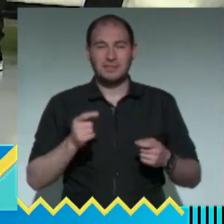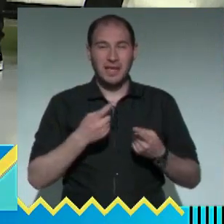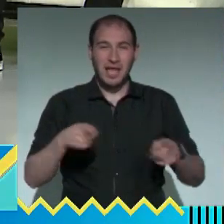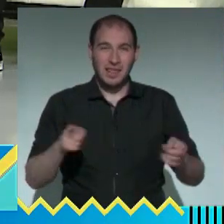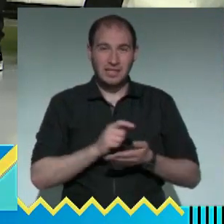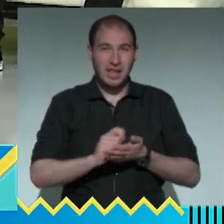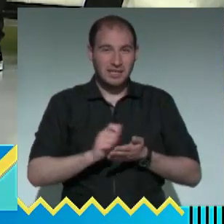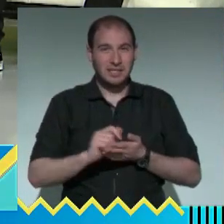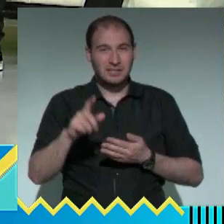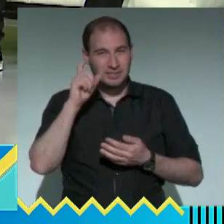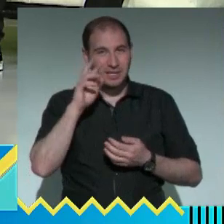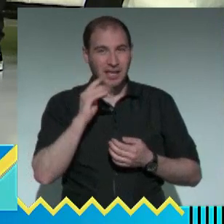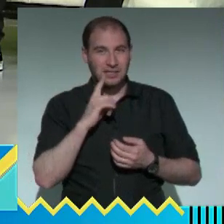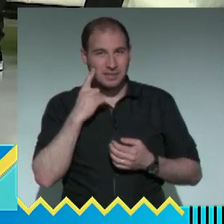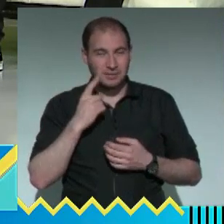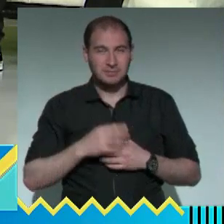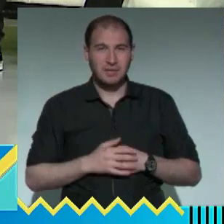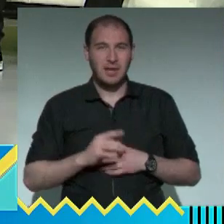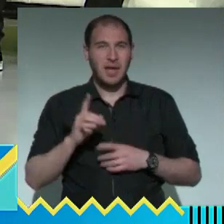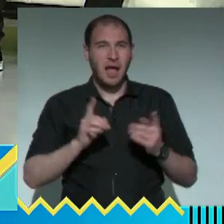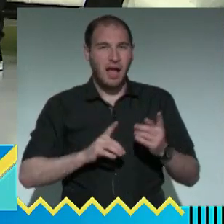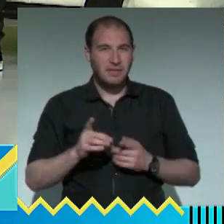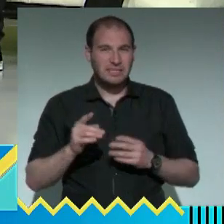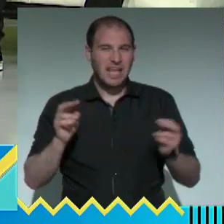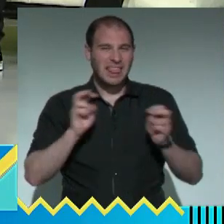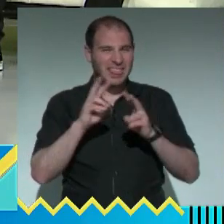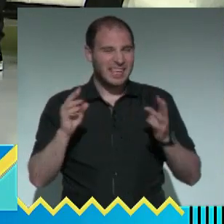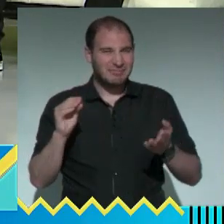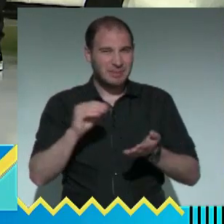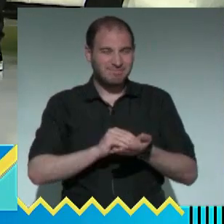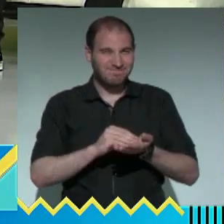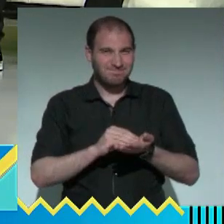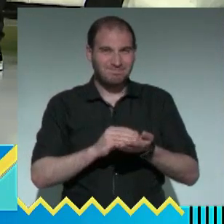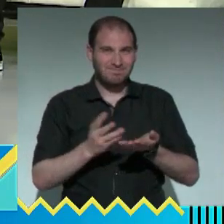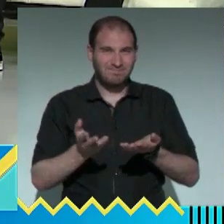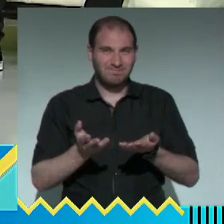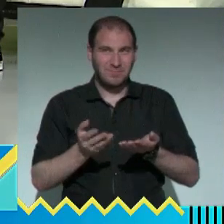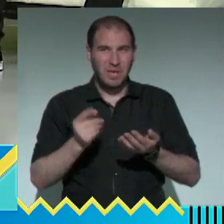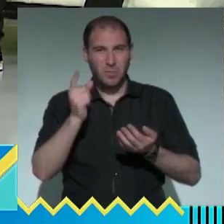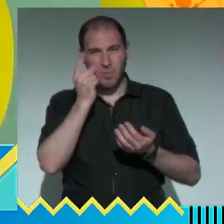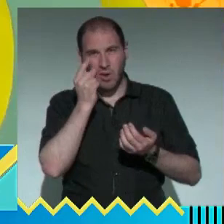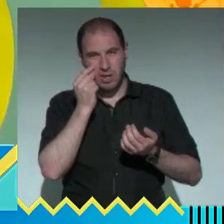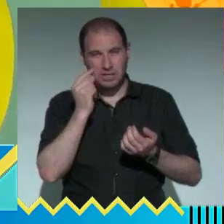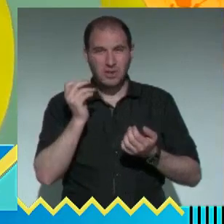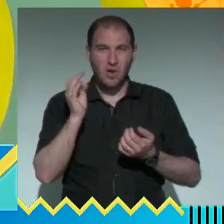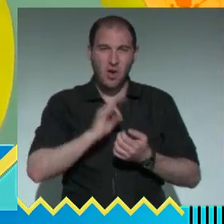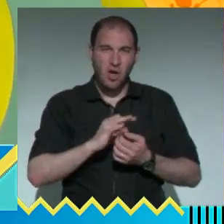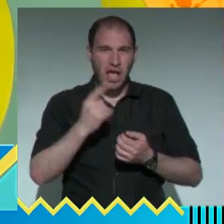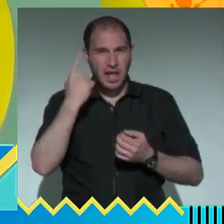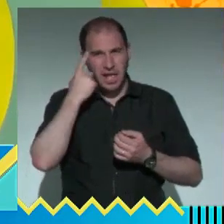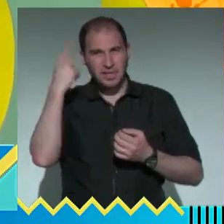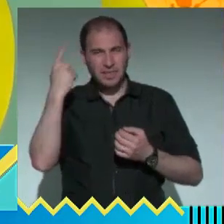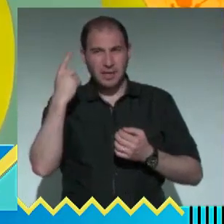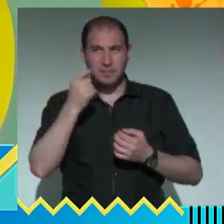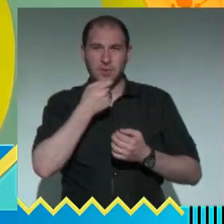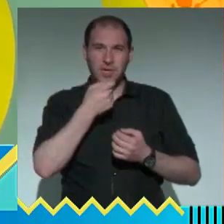fueron escritas por Cerati y por ahí no tenían un contenido tan, no sé, político, no tenía una ideología más, no